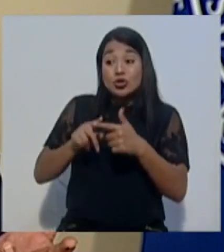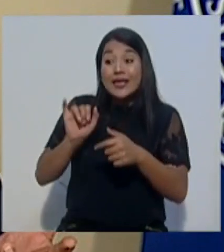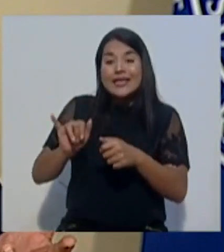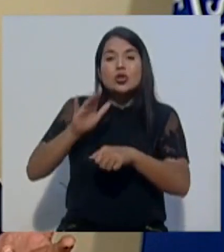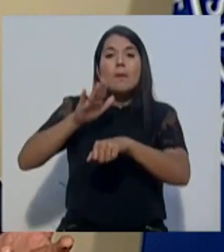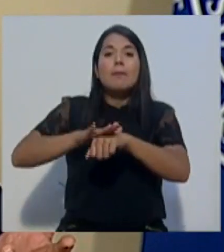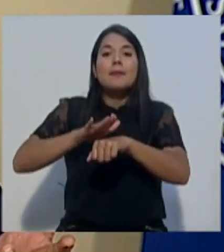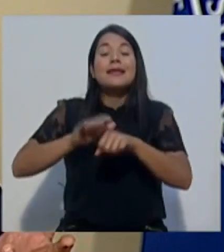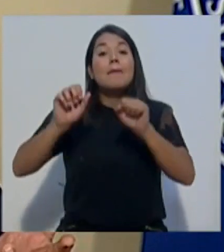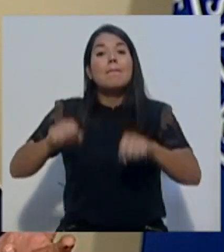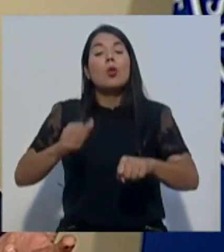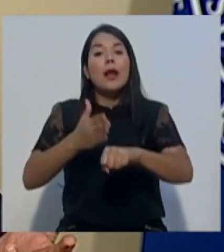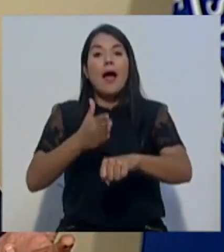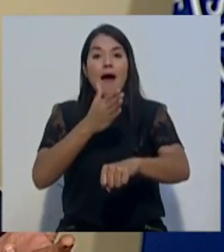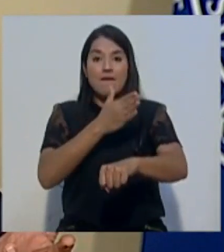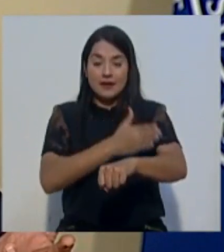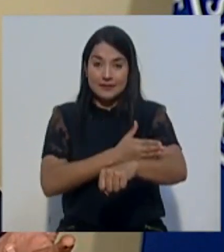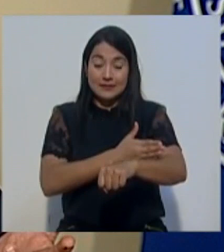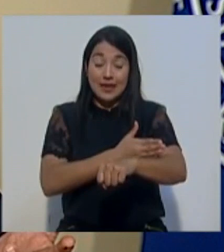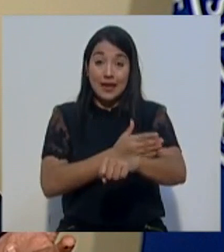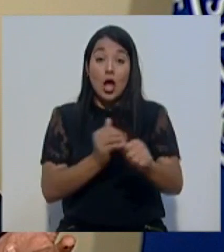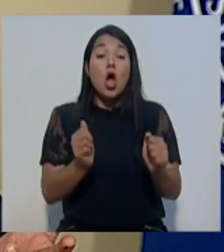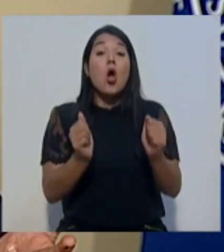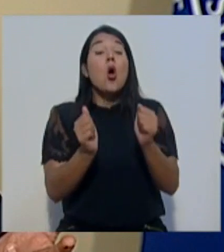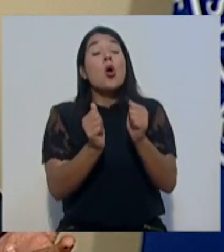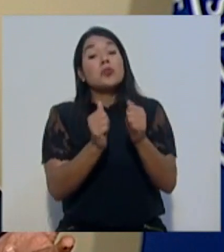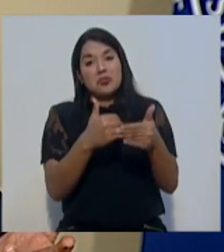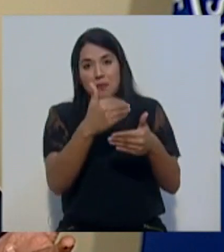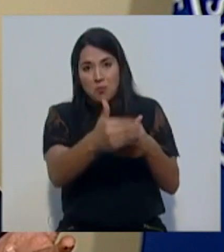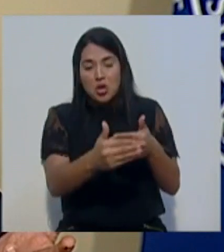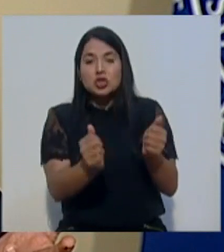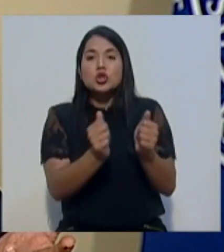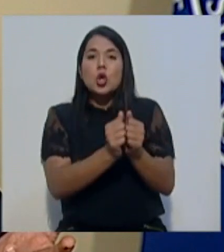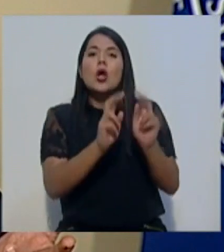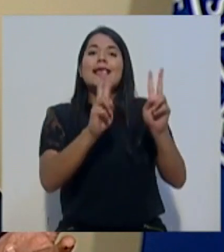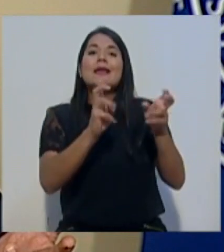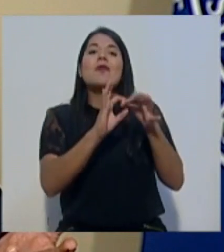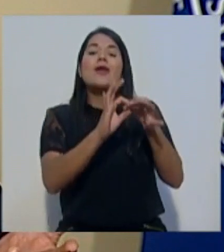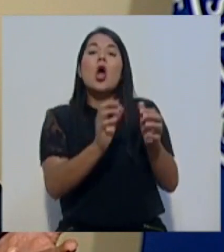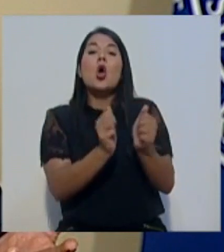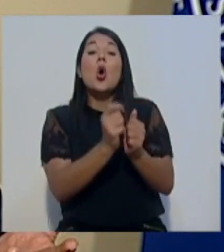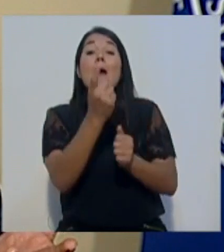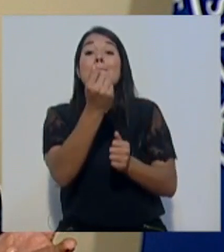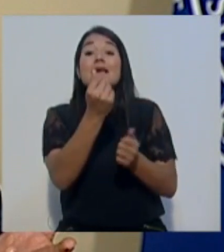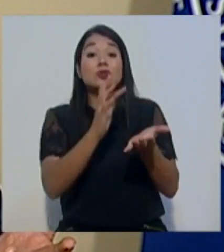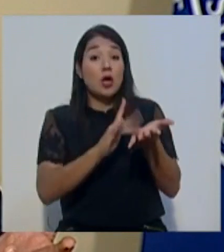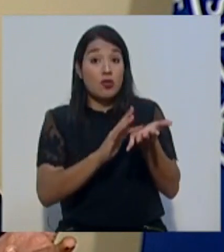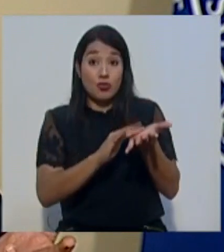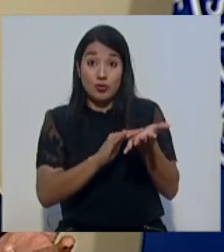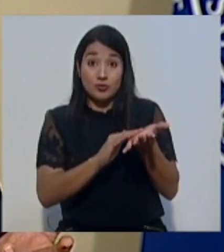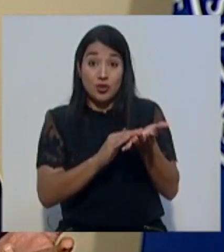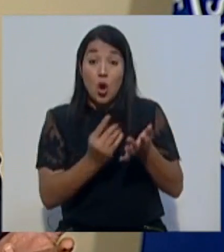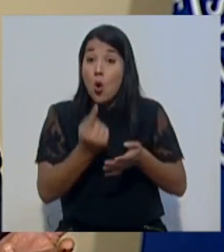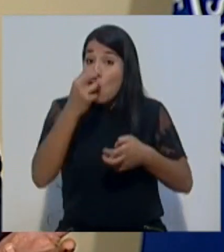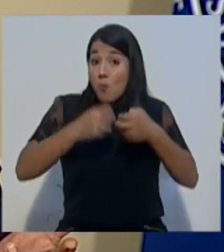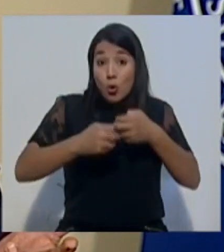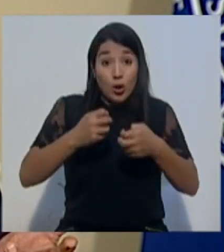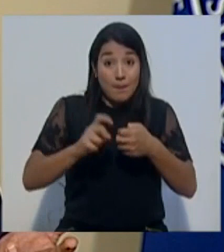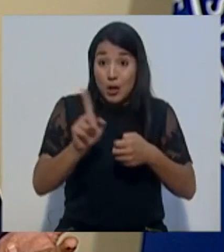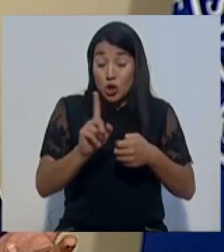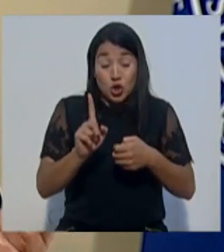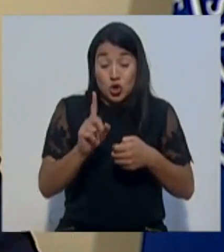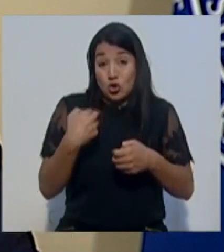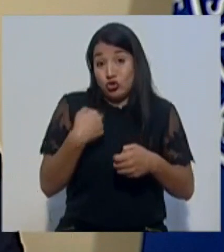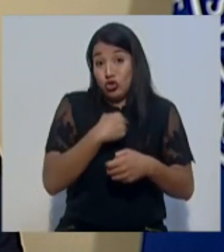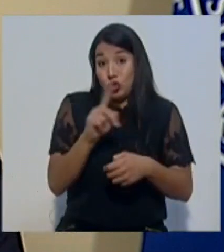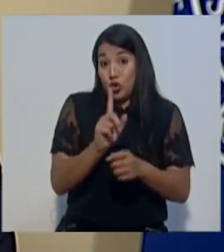permita avanzar en el tema, eventualmente, del precio del arroz. De un problema que nosotros no hemos construido, pero que estamos en